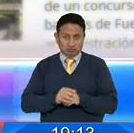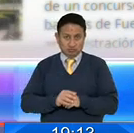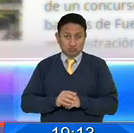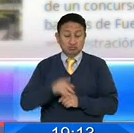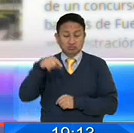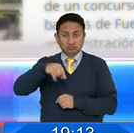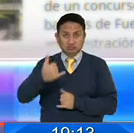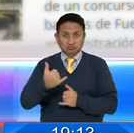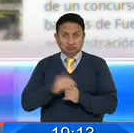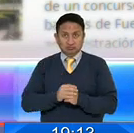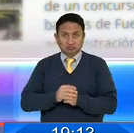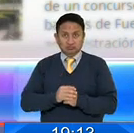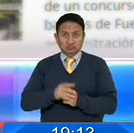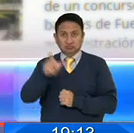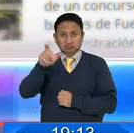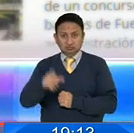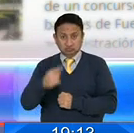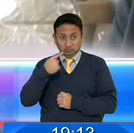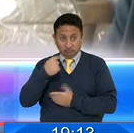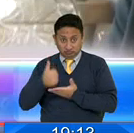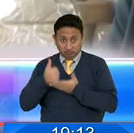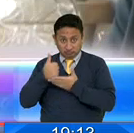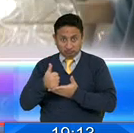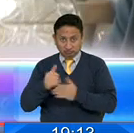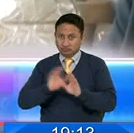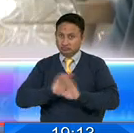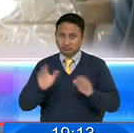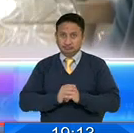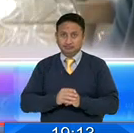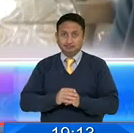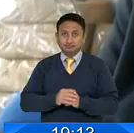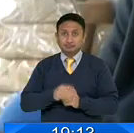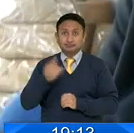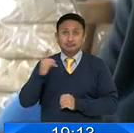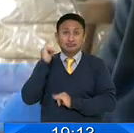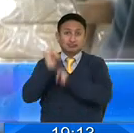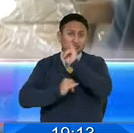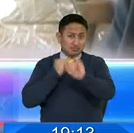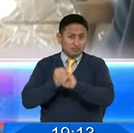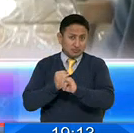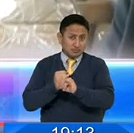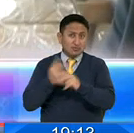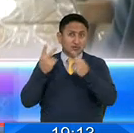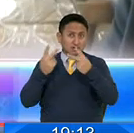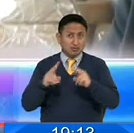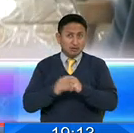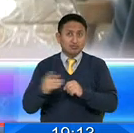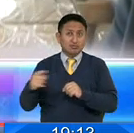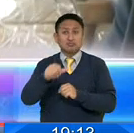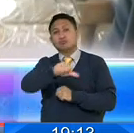realicen intermediaciones. Según los cables internacionales, y también está allí otra empresa,